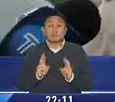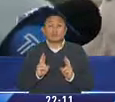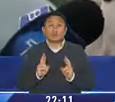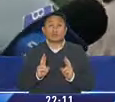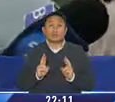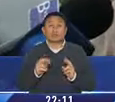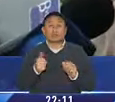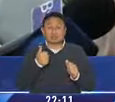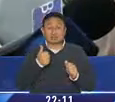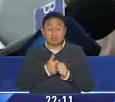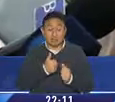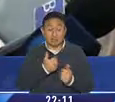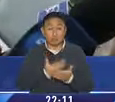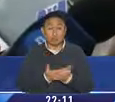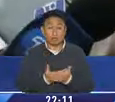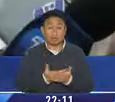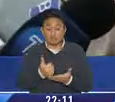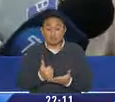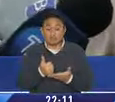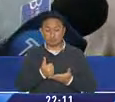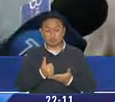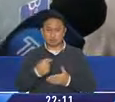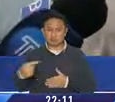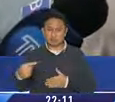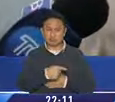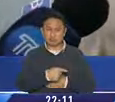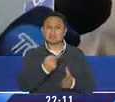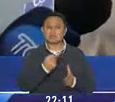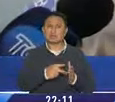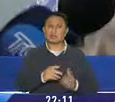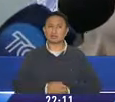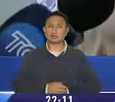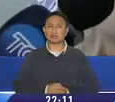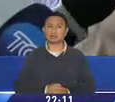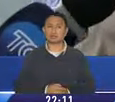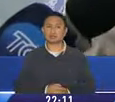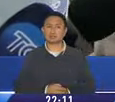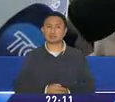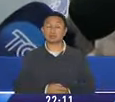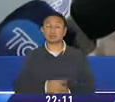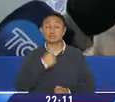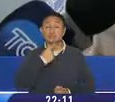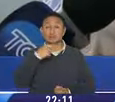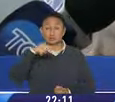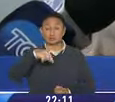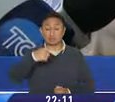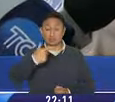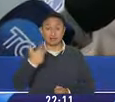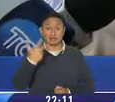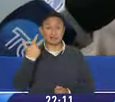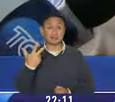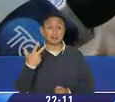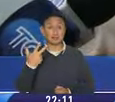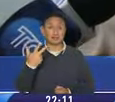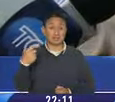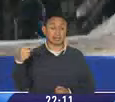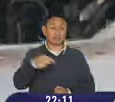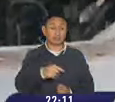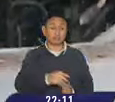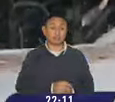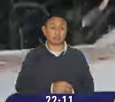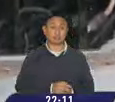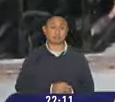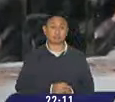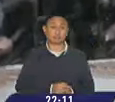alguna evidencia, algo que nos pueda ayudar a esclarecer esto, en virtud de que, como manifestamos, hemos tenido ya 3 muertes violentas, una diaria. Desde